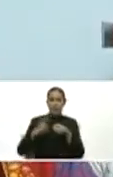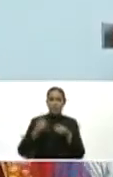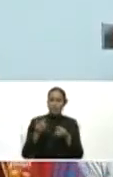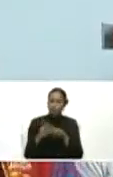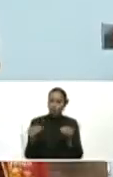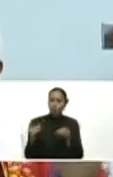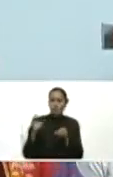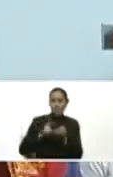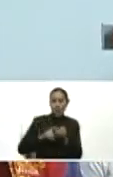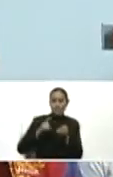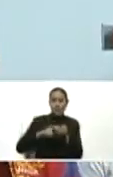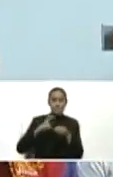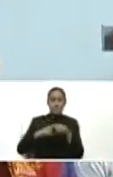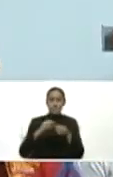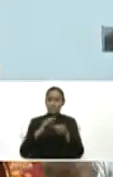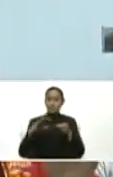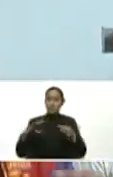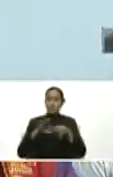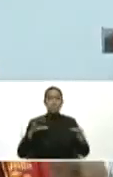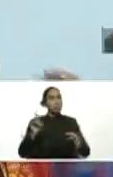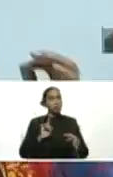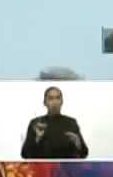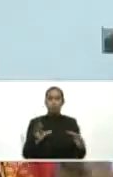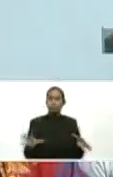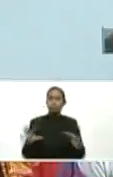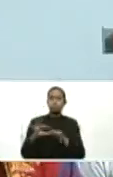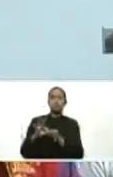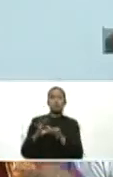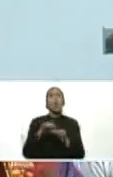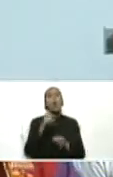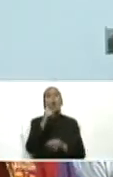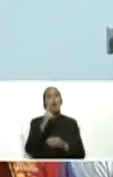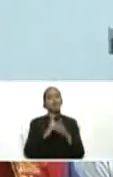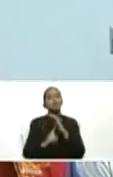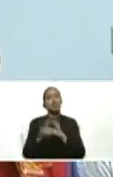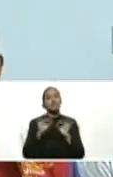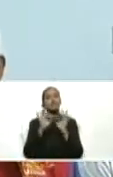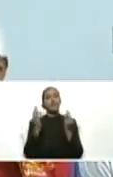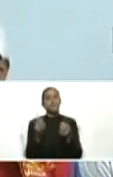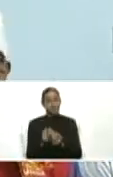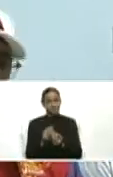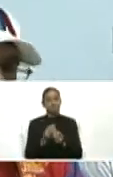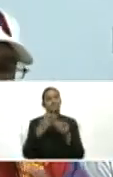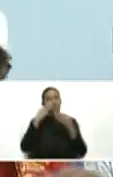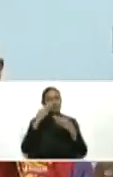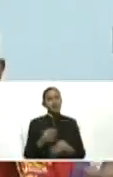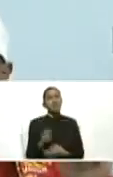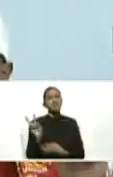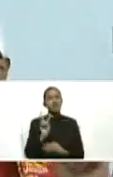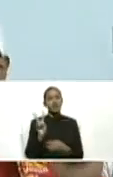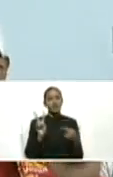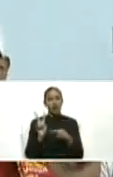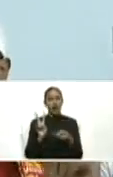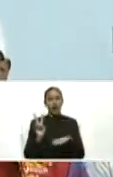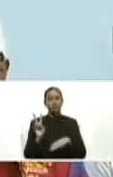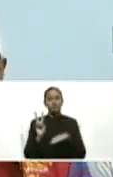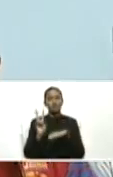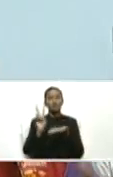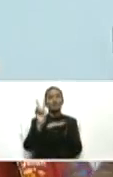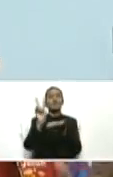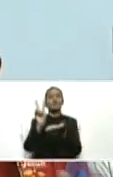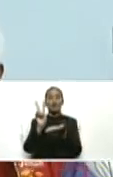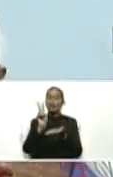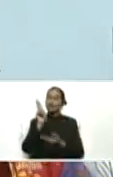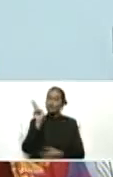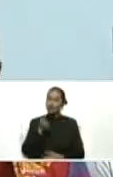trabajo separado. Una sola familia convertida y convencida de que Venezuela va a seguir subiendo, que no hay nada que nos va a detener. Como